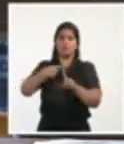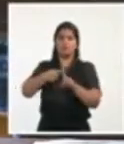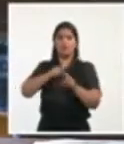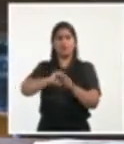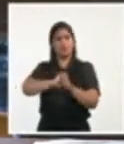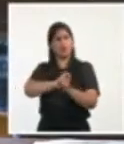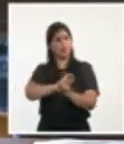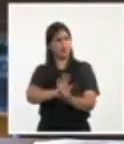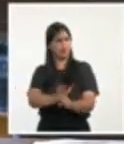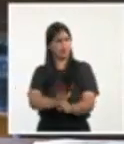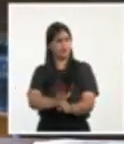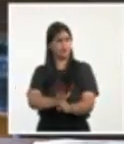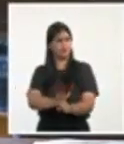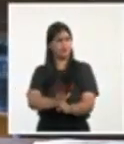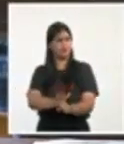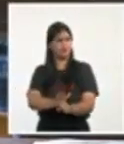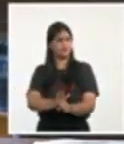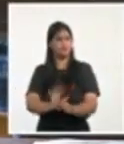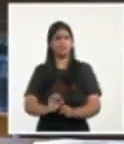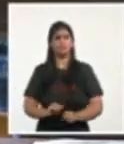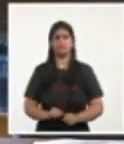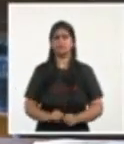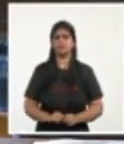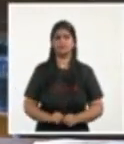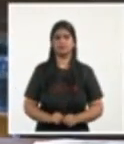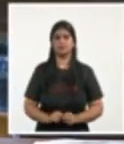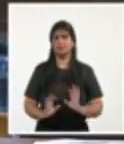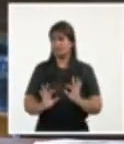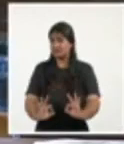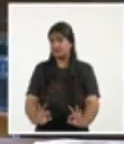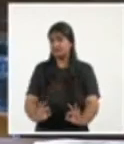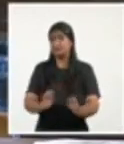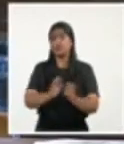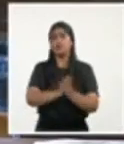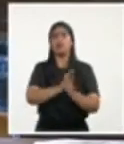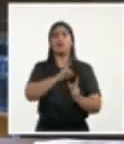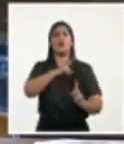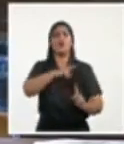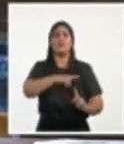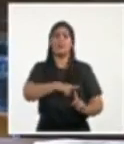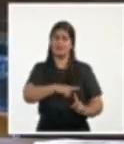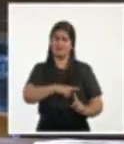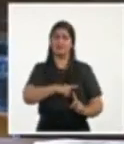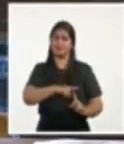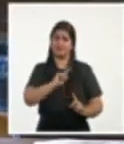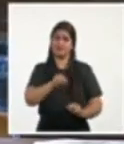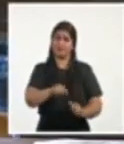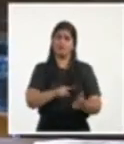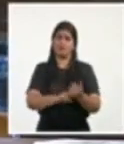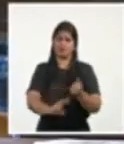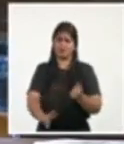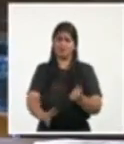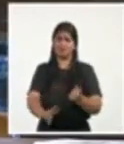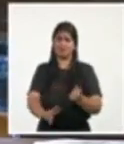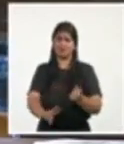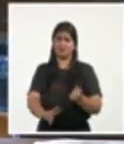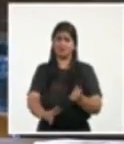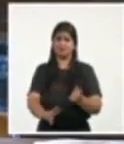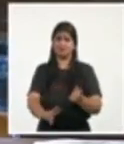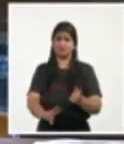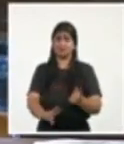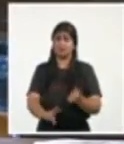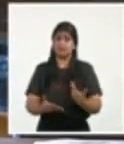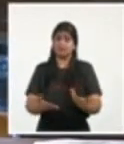Y voy a referirme específicamente al caso Matanza, que estuvimos trabajando durante esta semana, y es una provincia